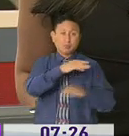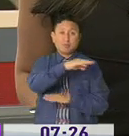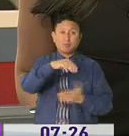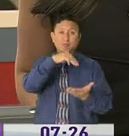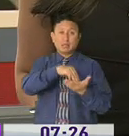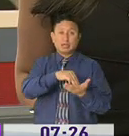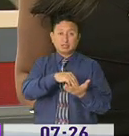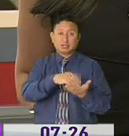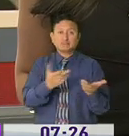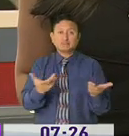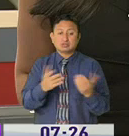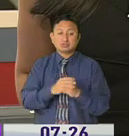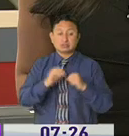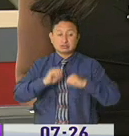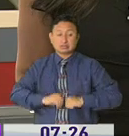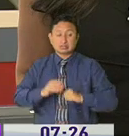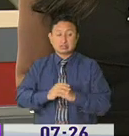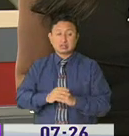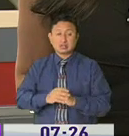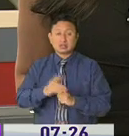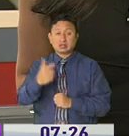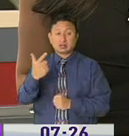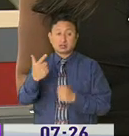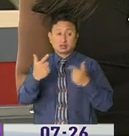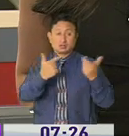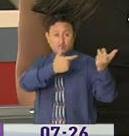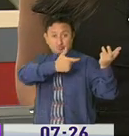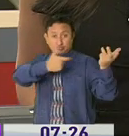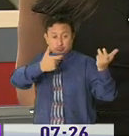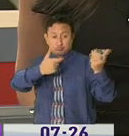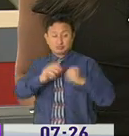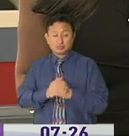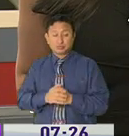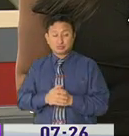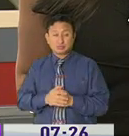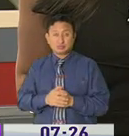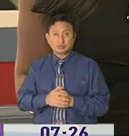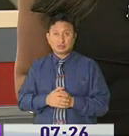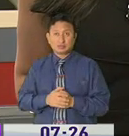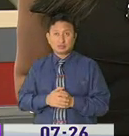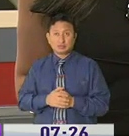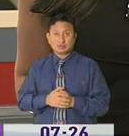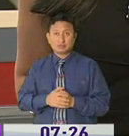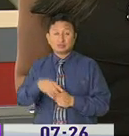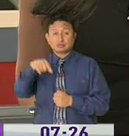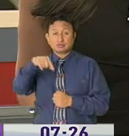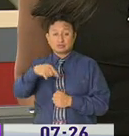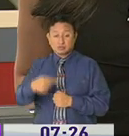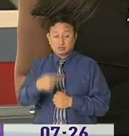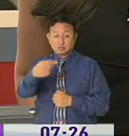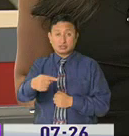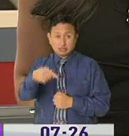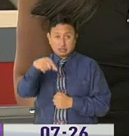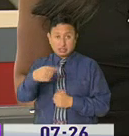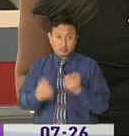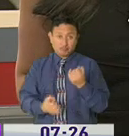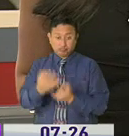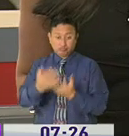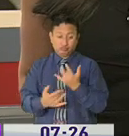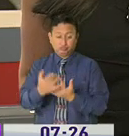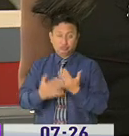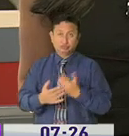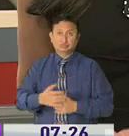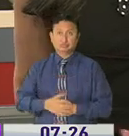un fusil y una pistola. El vehículo usado para el asesinato fue quemado a 2 cuadras de la escena del crimen.